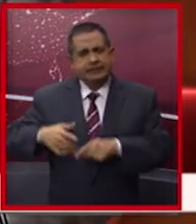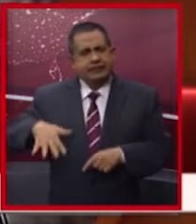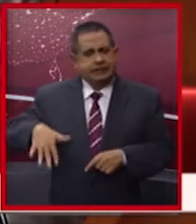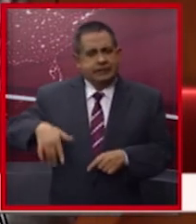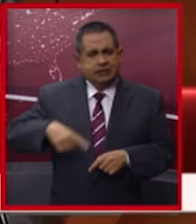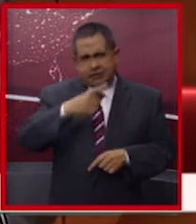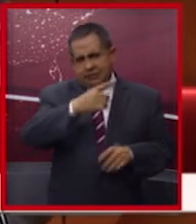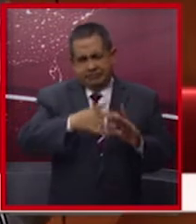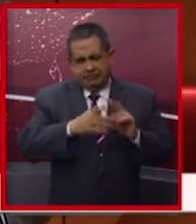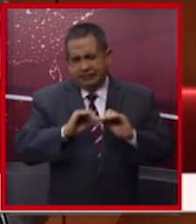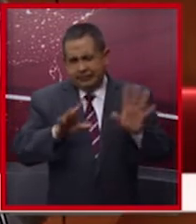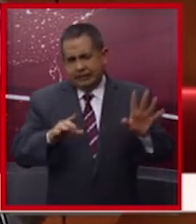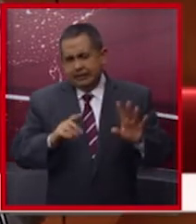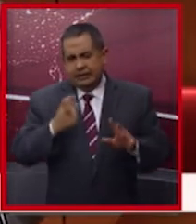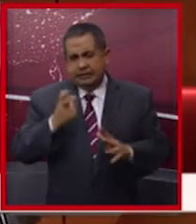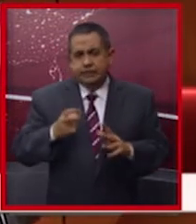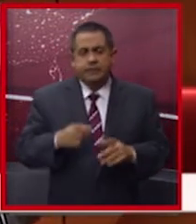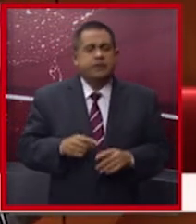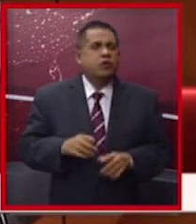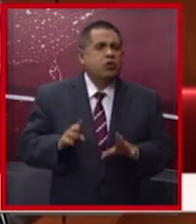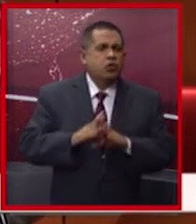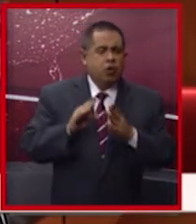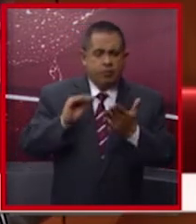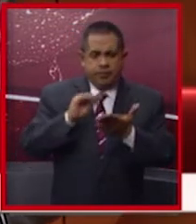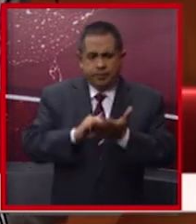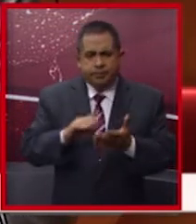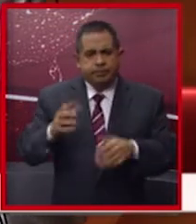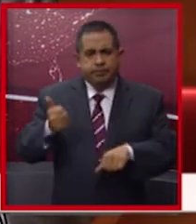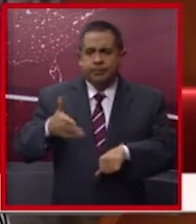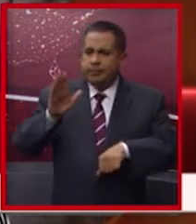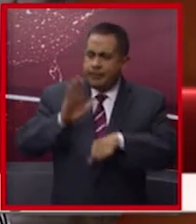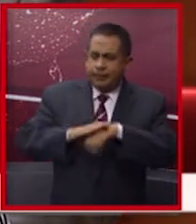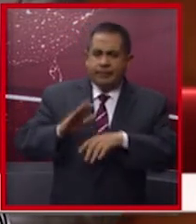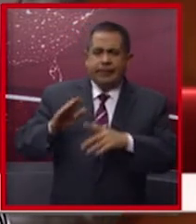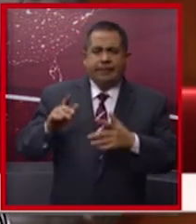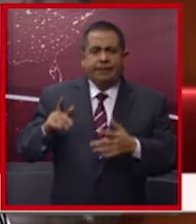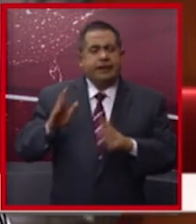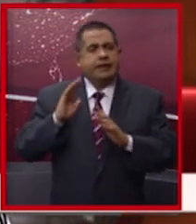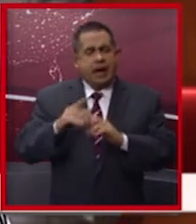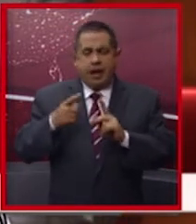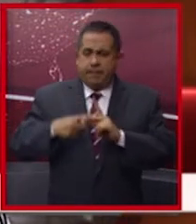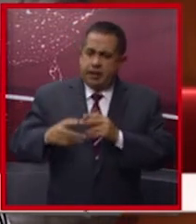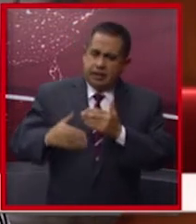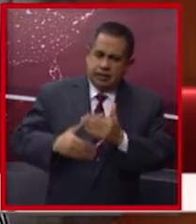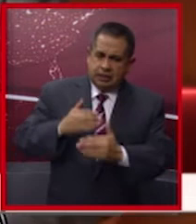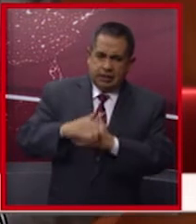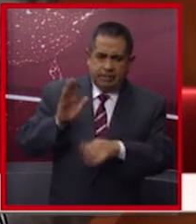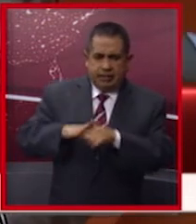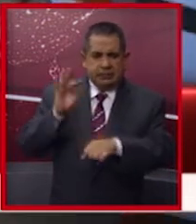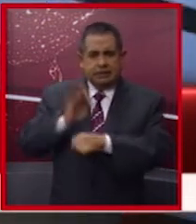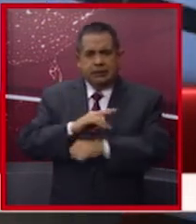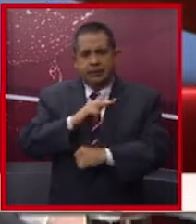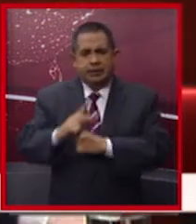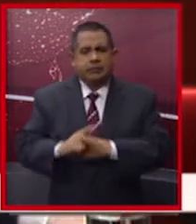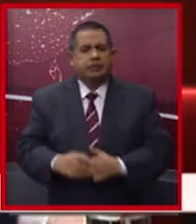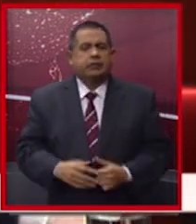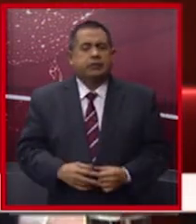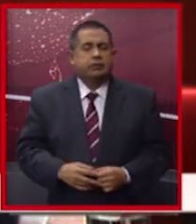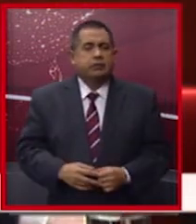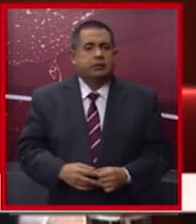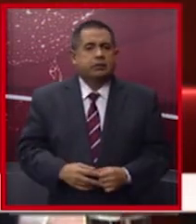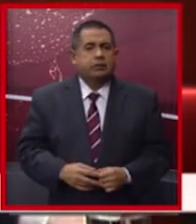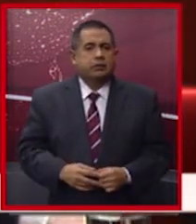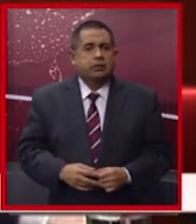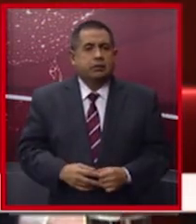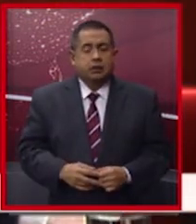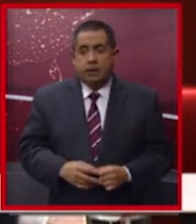con todo detenimiento, implementados por la administración, ya empiezan a blindar a la nación. El